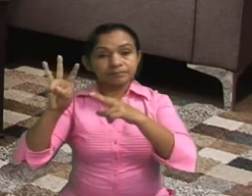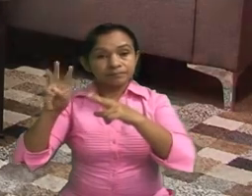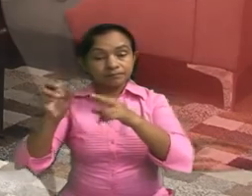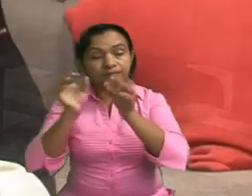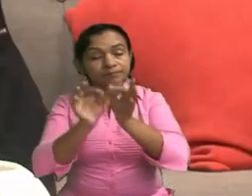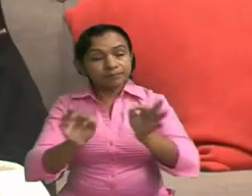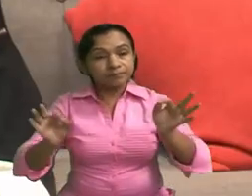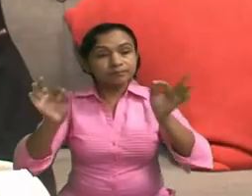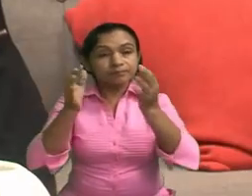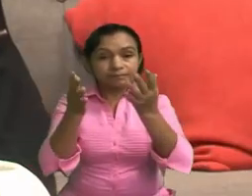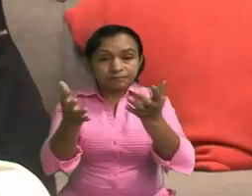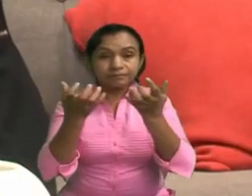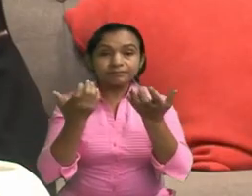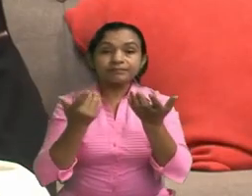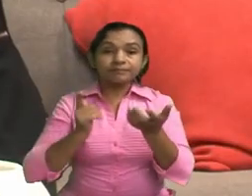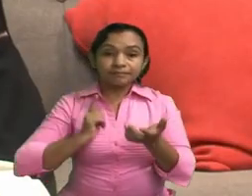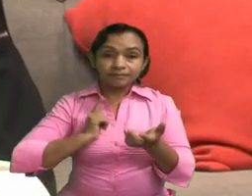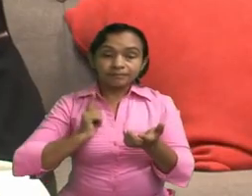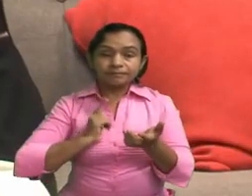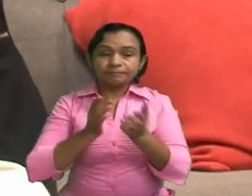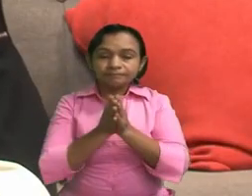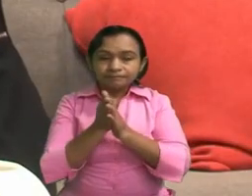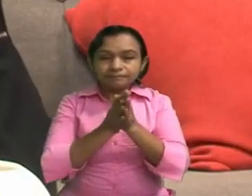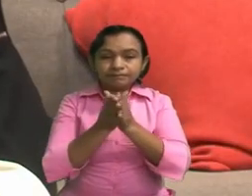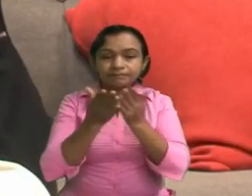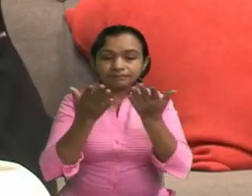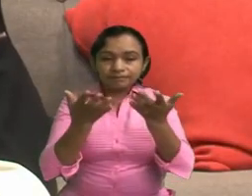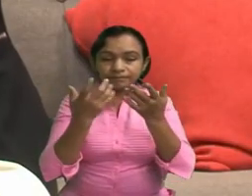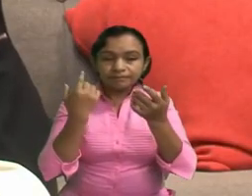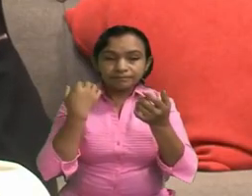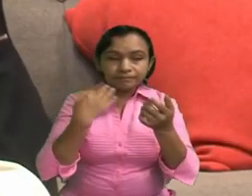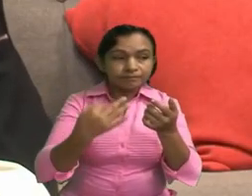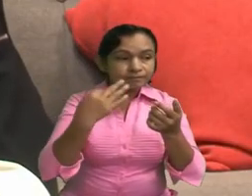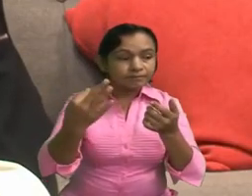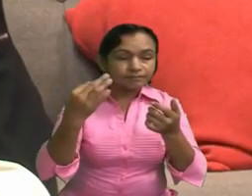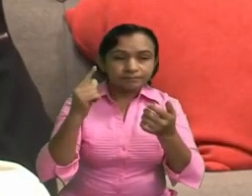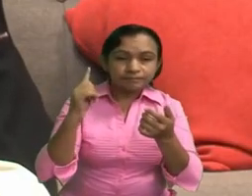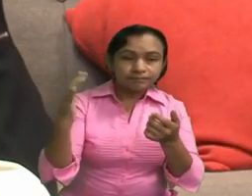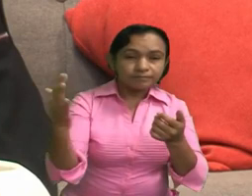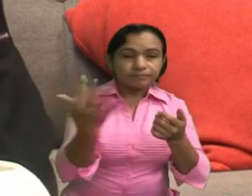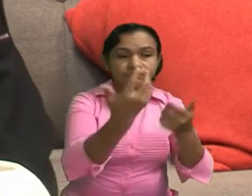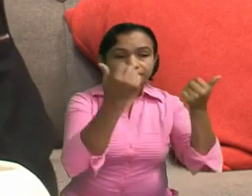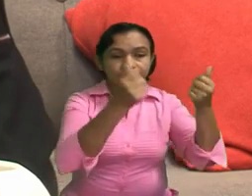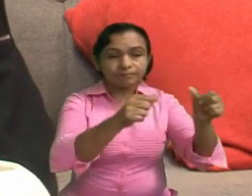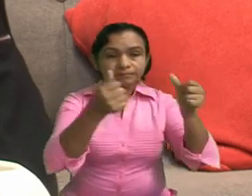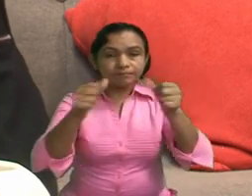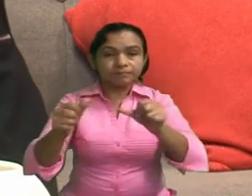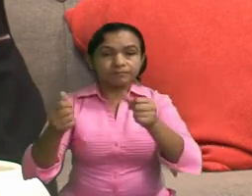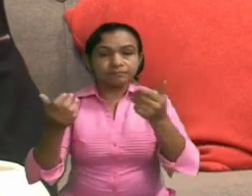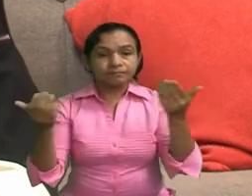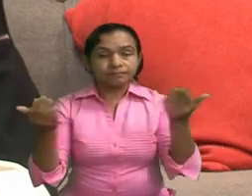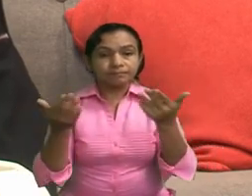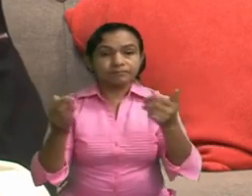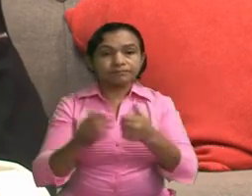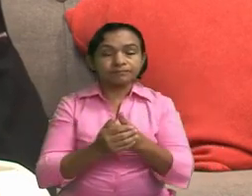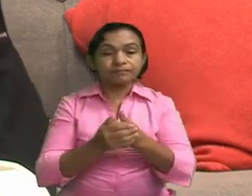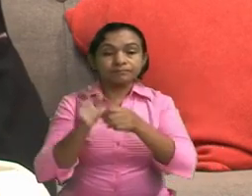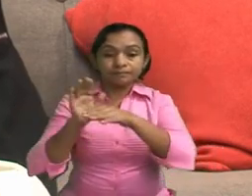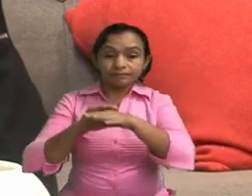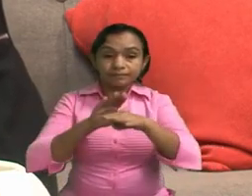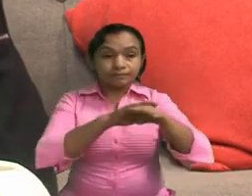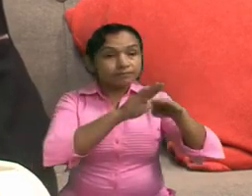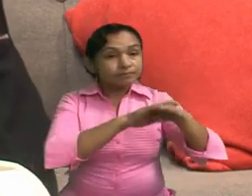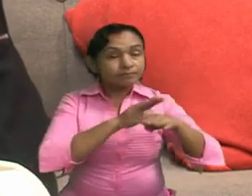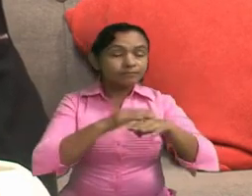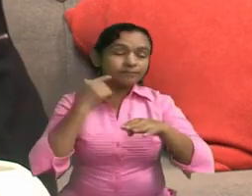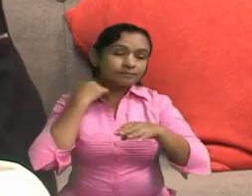principal reto que tenemos es llegar a consolidar todos estos procesos. Uh-huh. ¿Ya? Y que ese es el llamado que nosotros